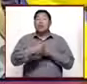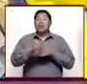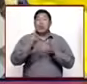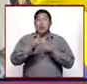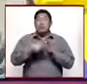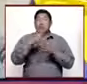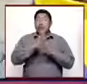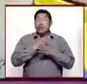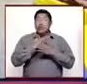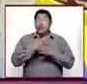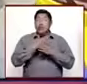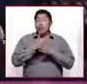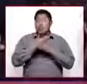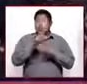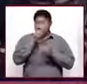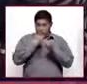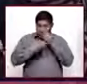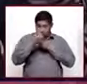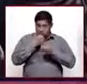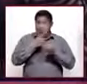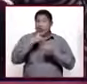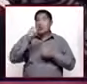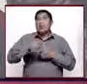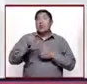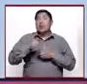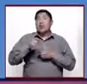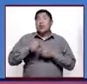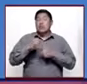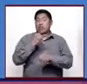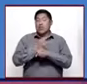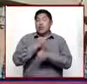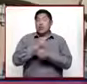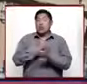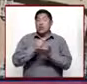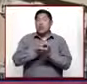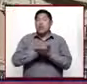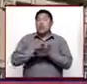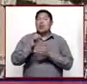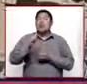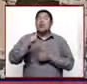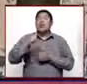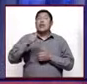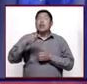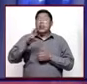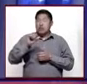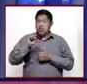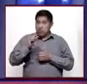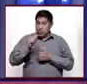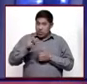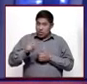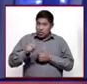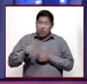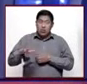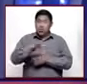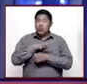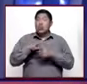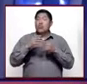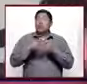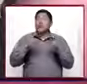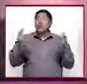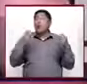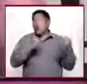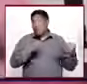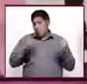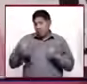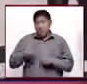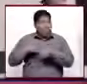compartir un plato de comida con los más necesitados en puertas de la iglesia de San Agustín, la fraternidad Fanáticos de Folclor en Gran Poder